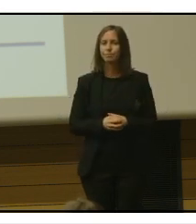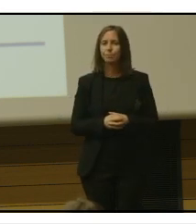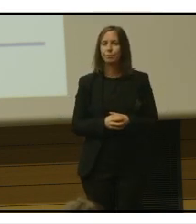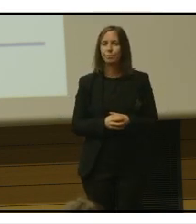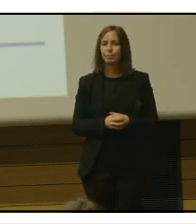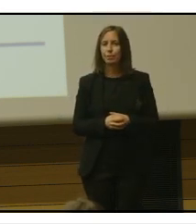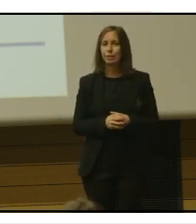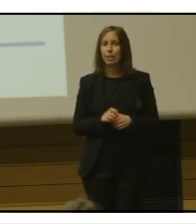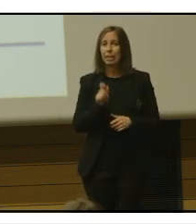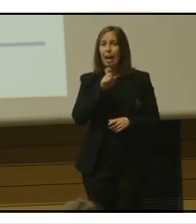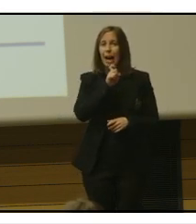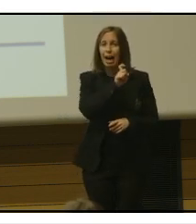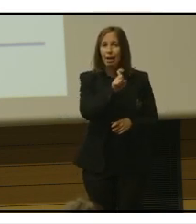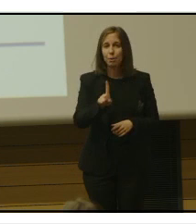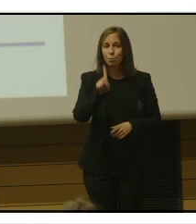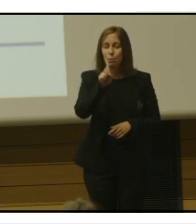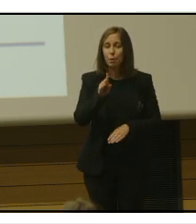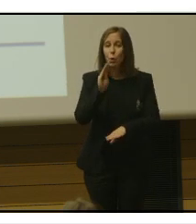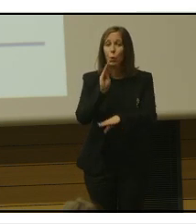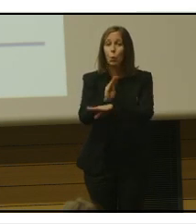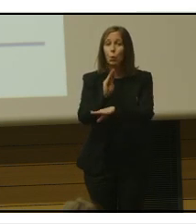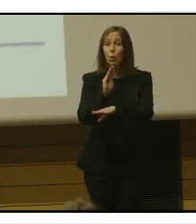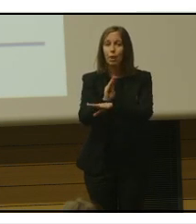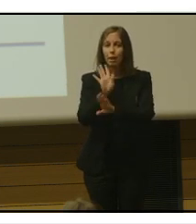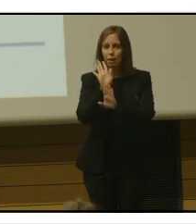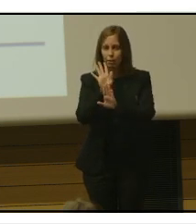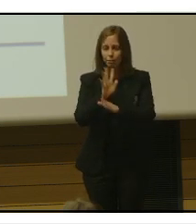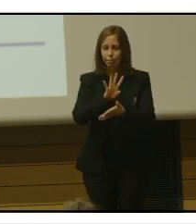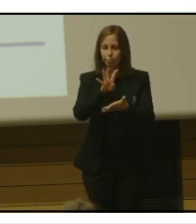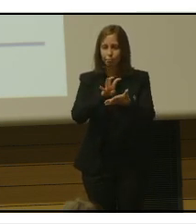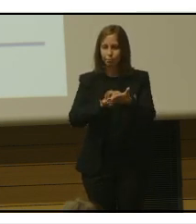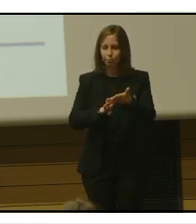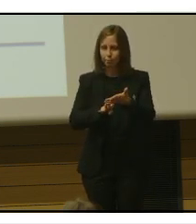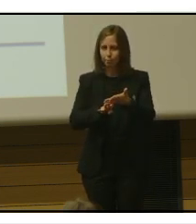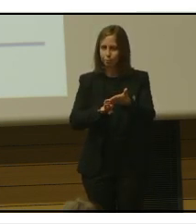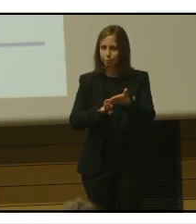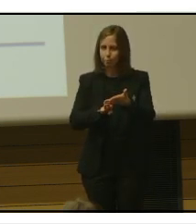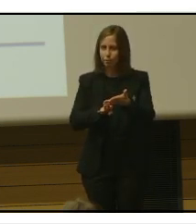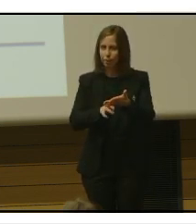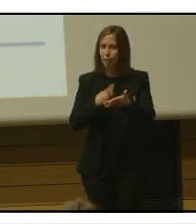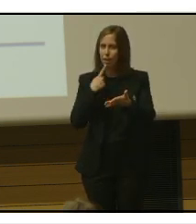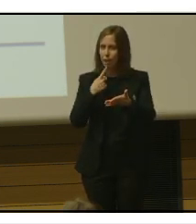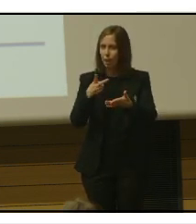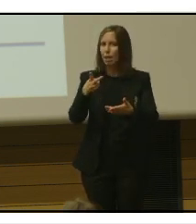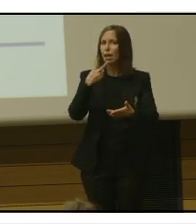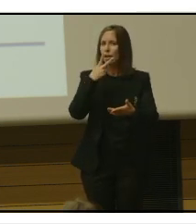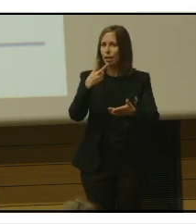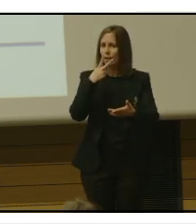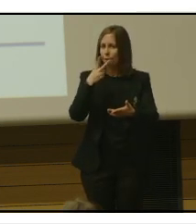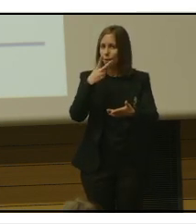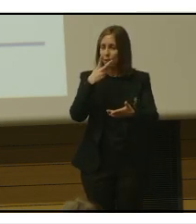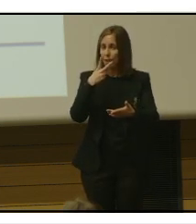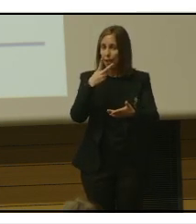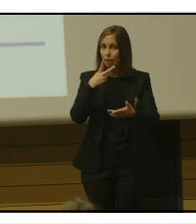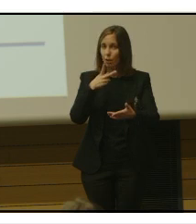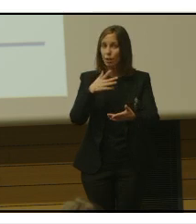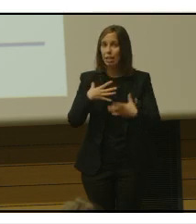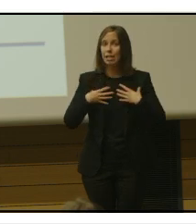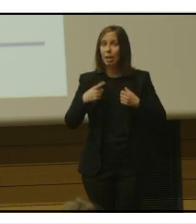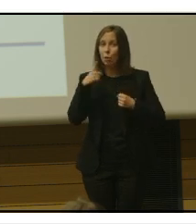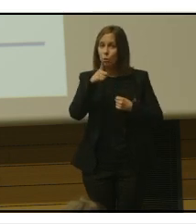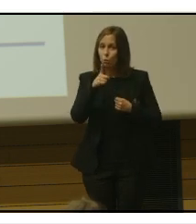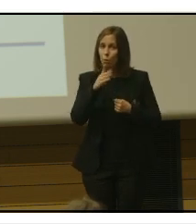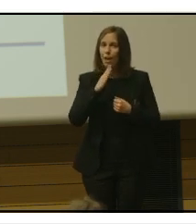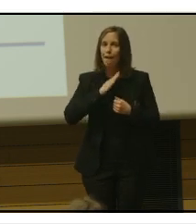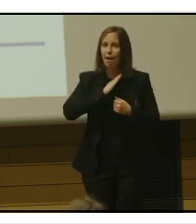primeras advertencias. Cuidado, el Surgeon General ha determinado que el consumo de cigarrillos es malo para tu salud. Y aquí,